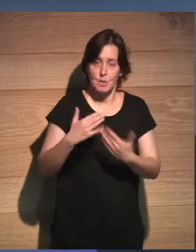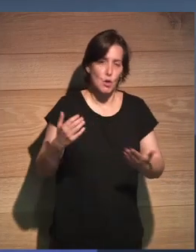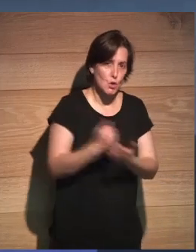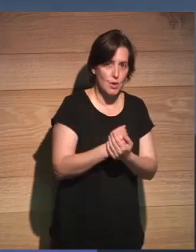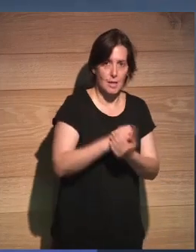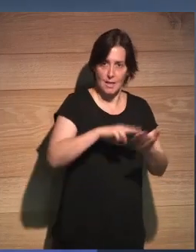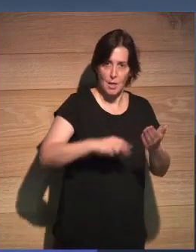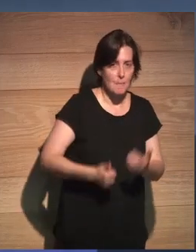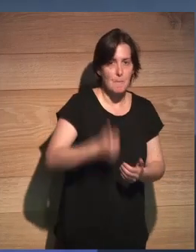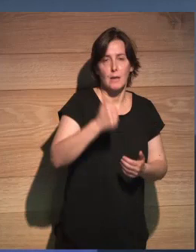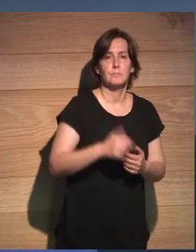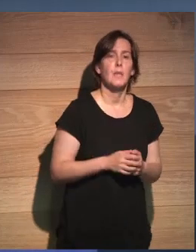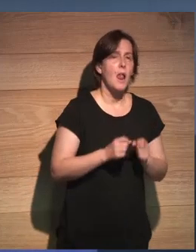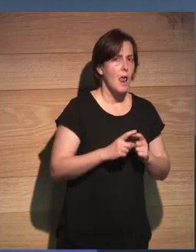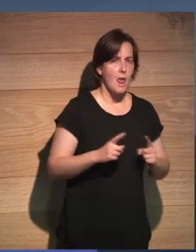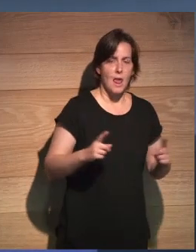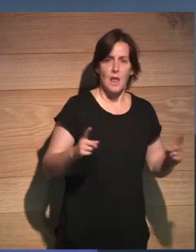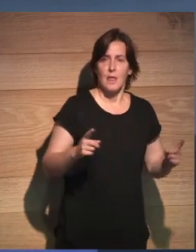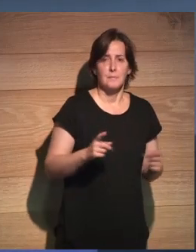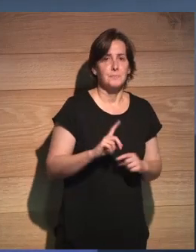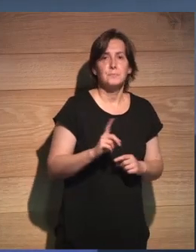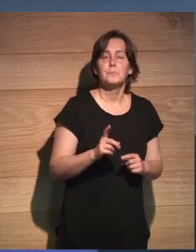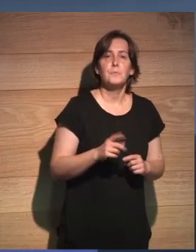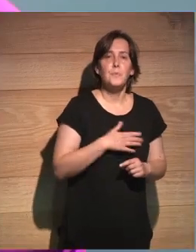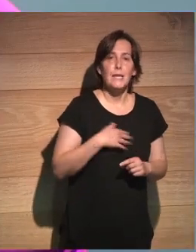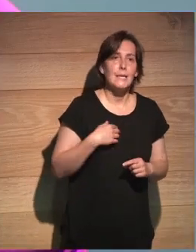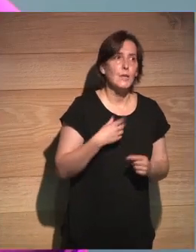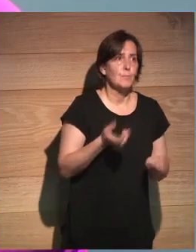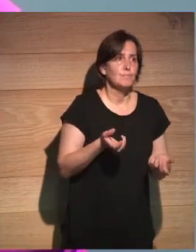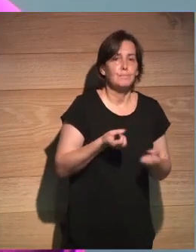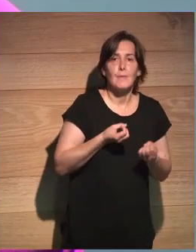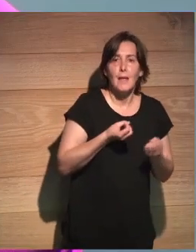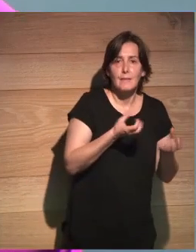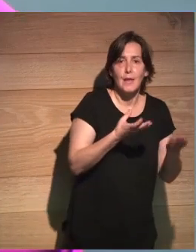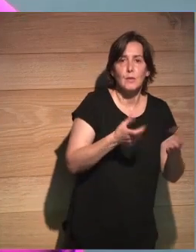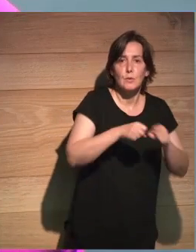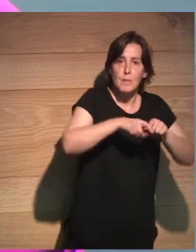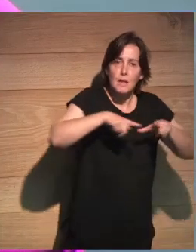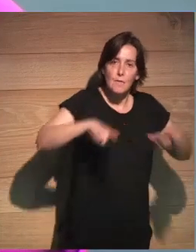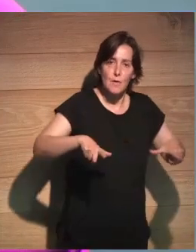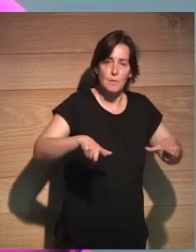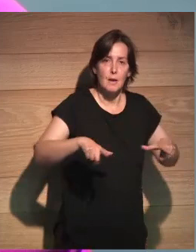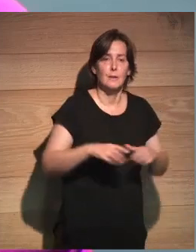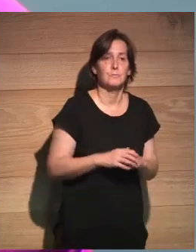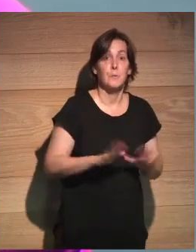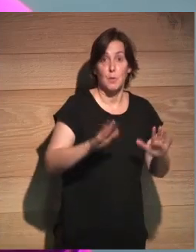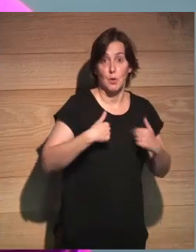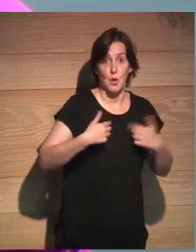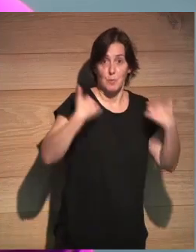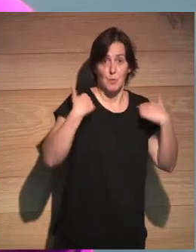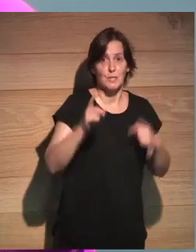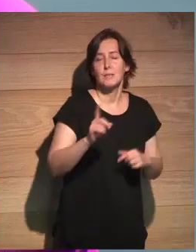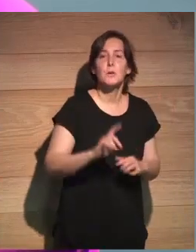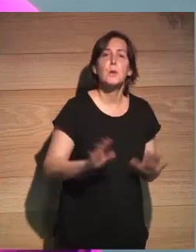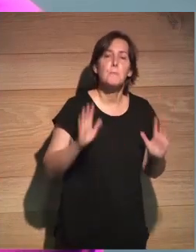Conversation. No me extenderé en comentaros los estupendos datos de la plataforma, ya que no me corresponde a mí,